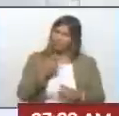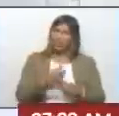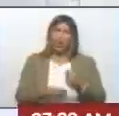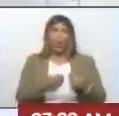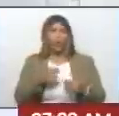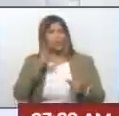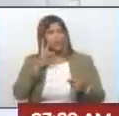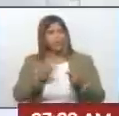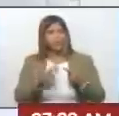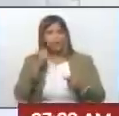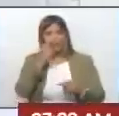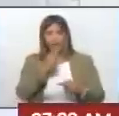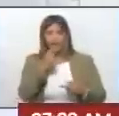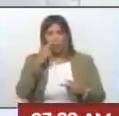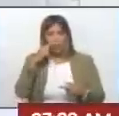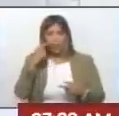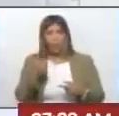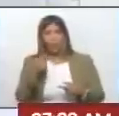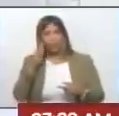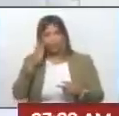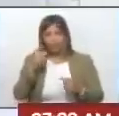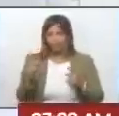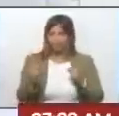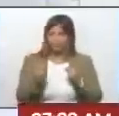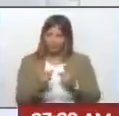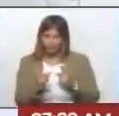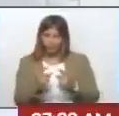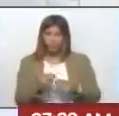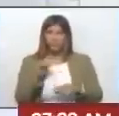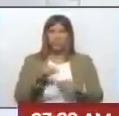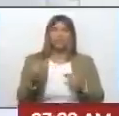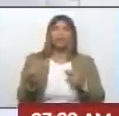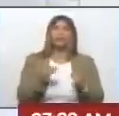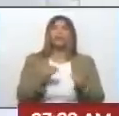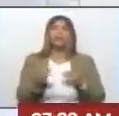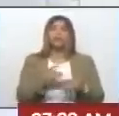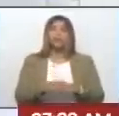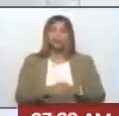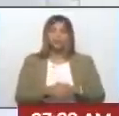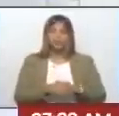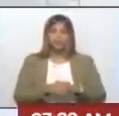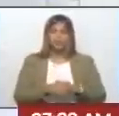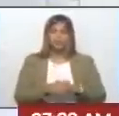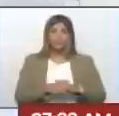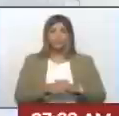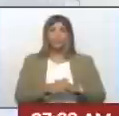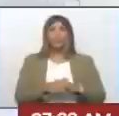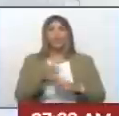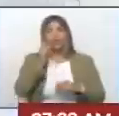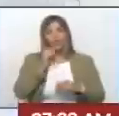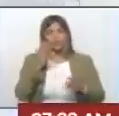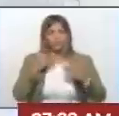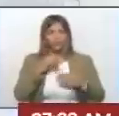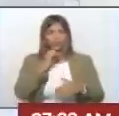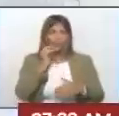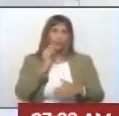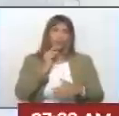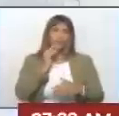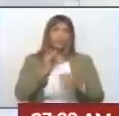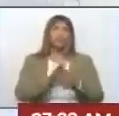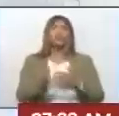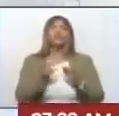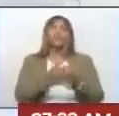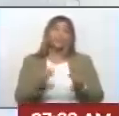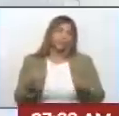verá la cara un hombre con Trump frente al discurso de Gettysburg, de Abraham Lincoln, sobre la